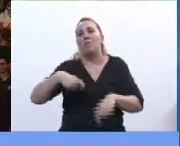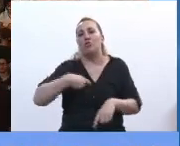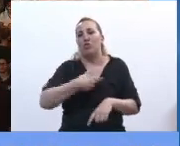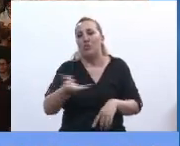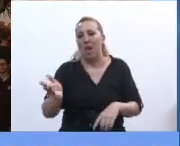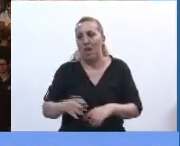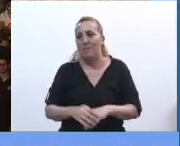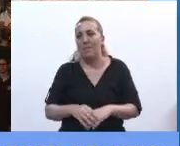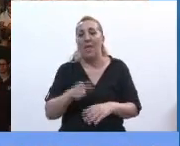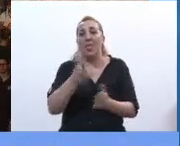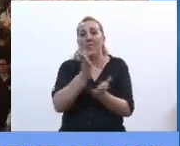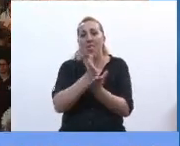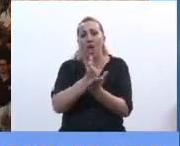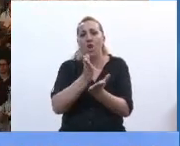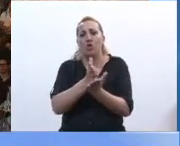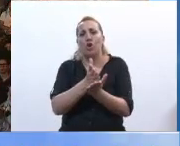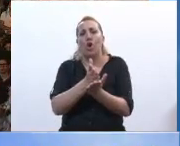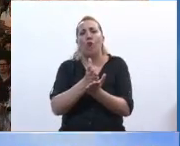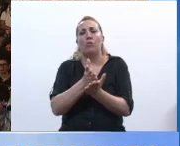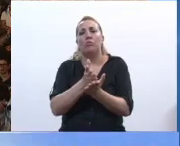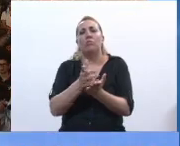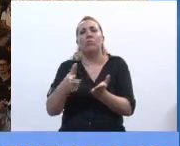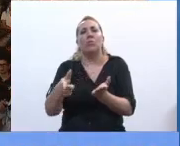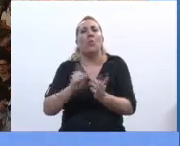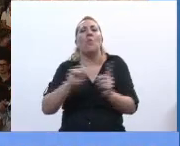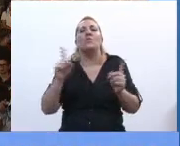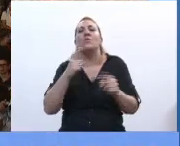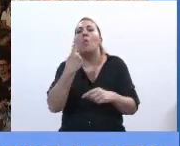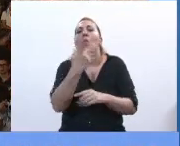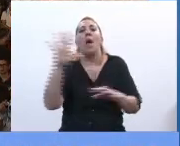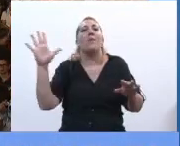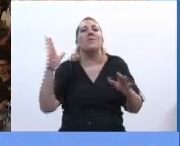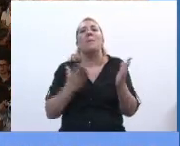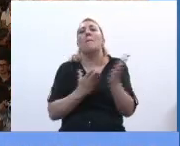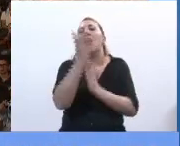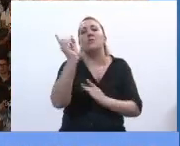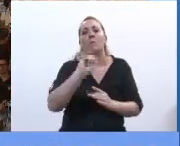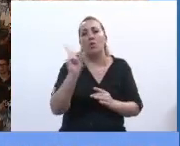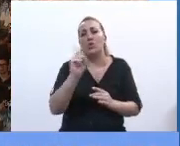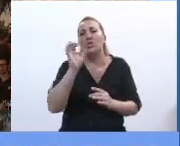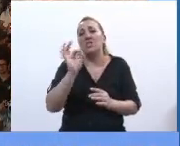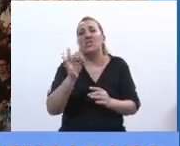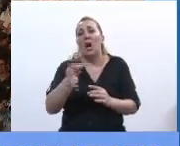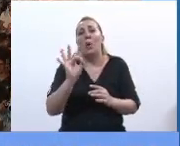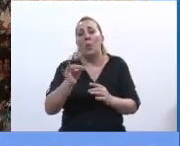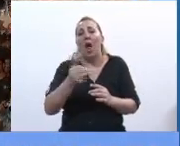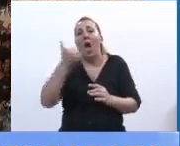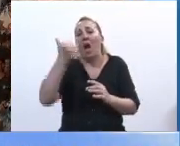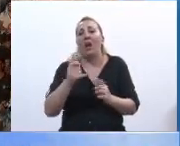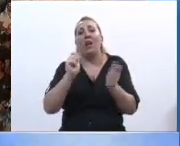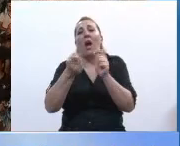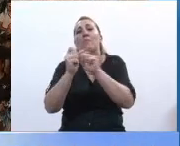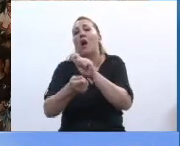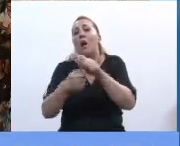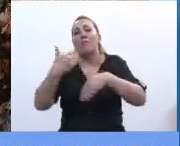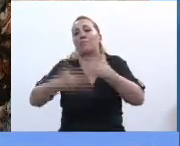el derecho no es algo que esté dado de una vez y para siempre sino como sabemos está abierto a estas nuevas formas de